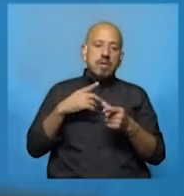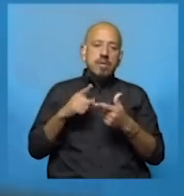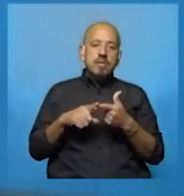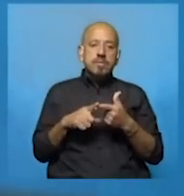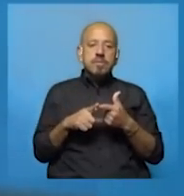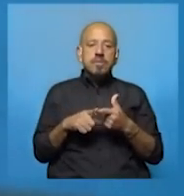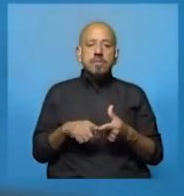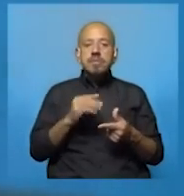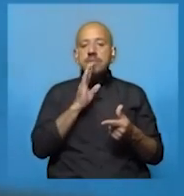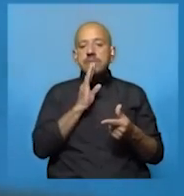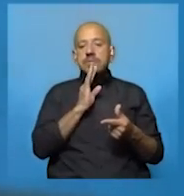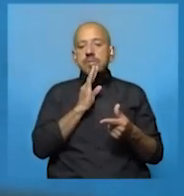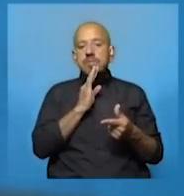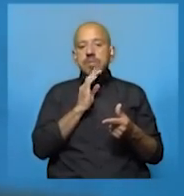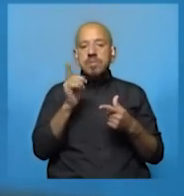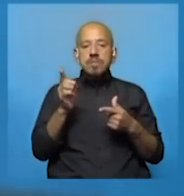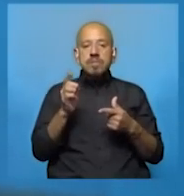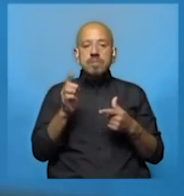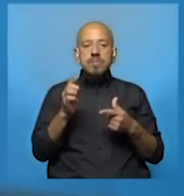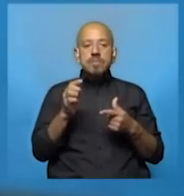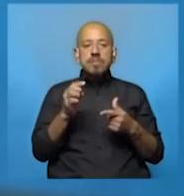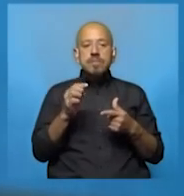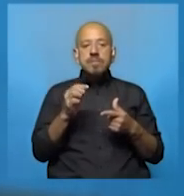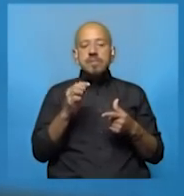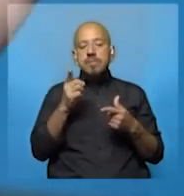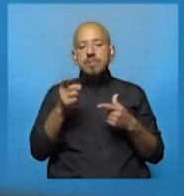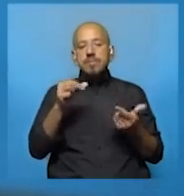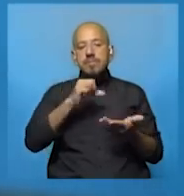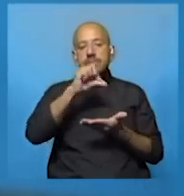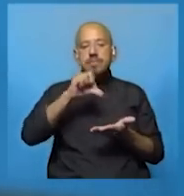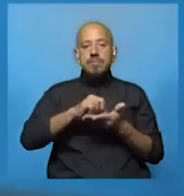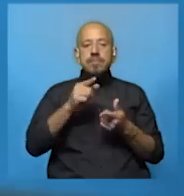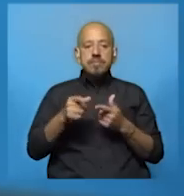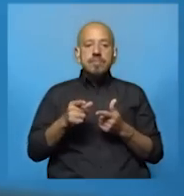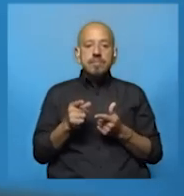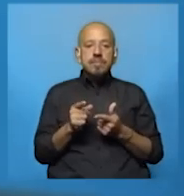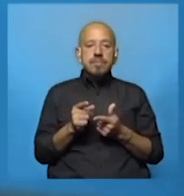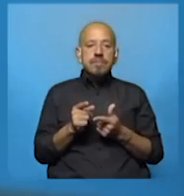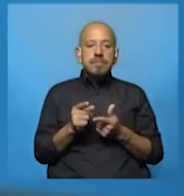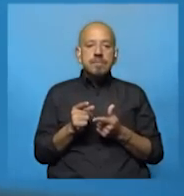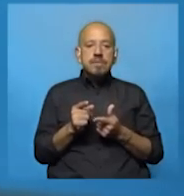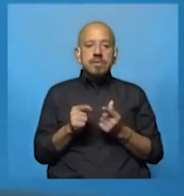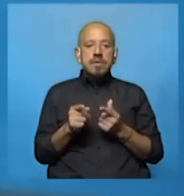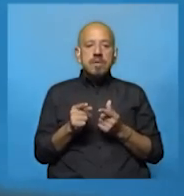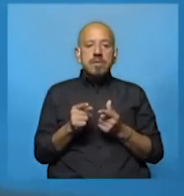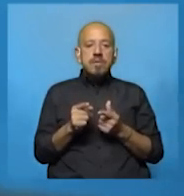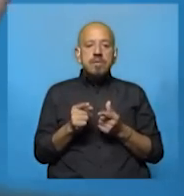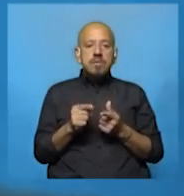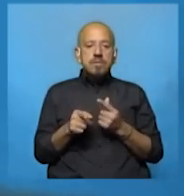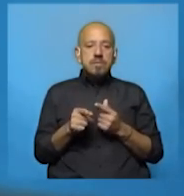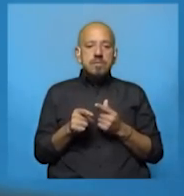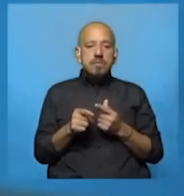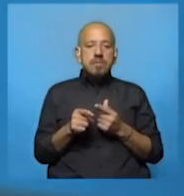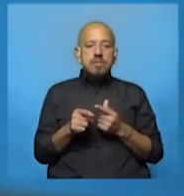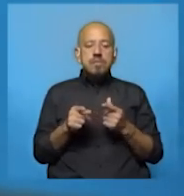Estados Unidos tiene dentro de su país digamos no fuera de digamos del territorio norteamericano digo